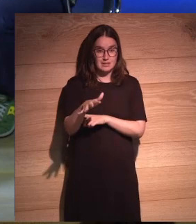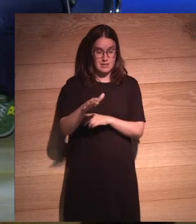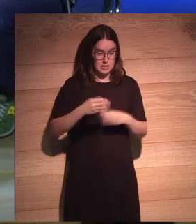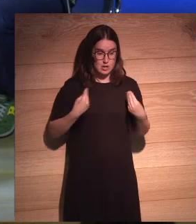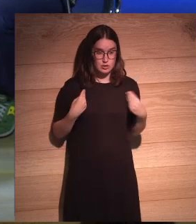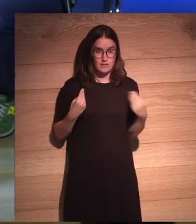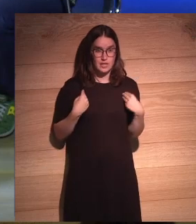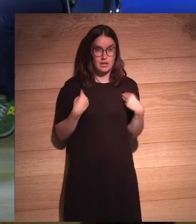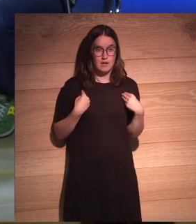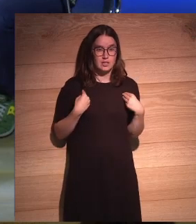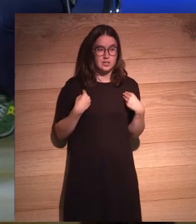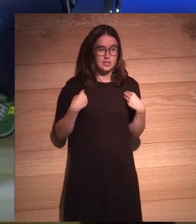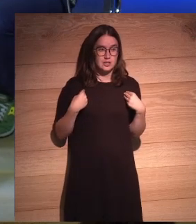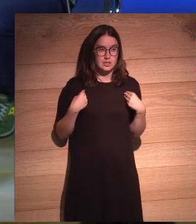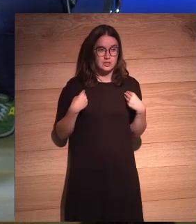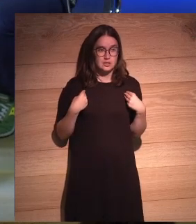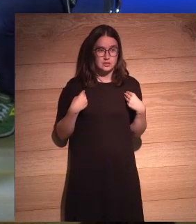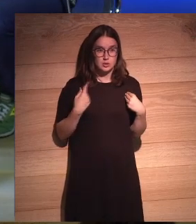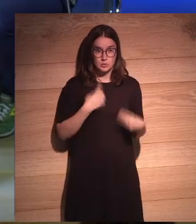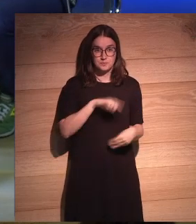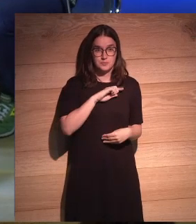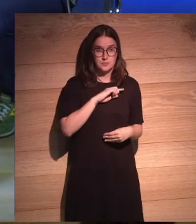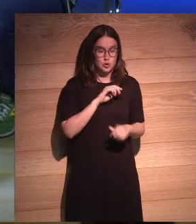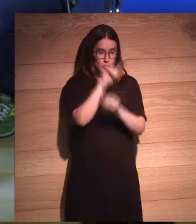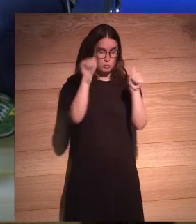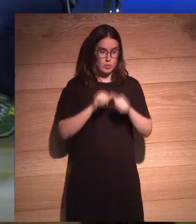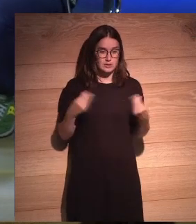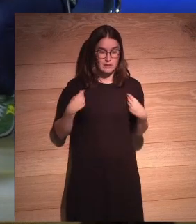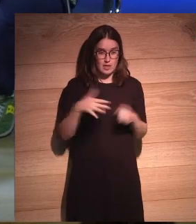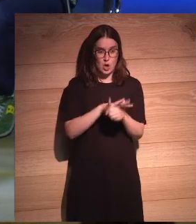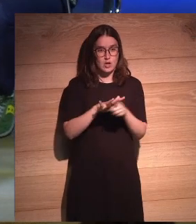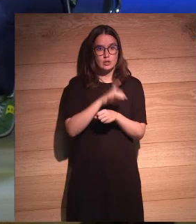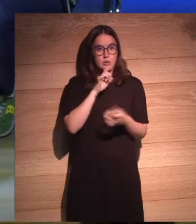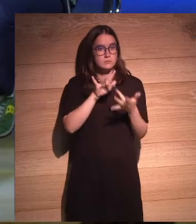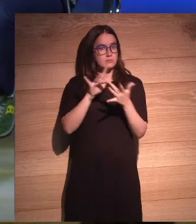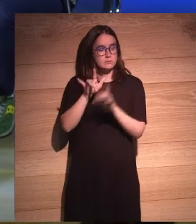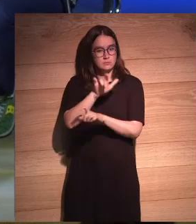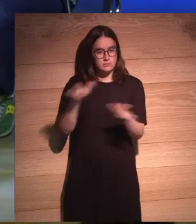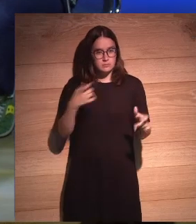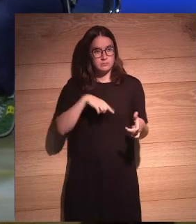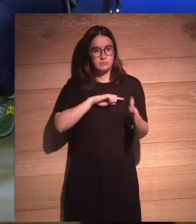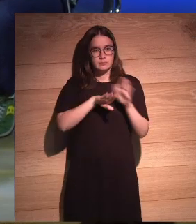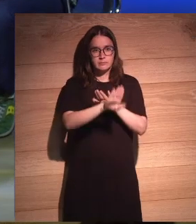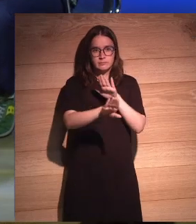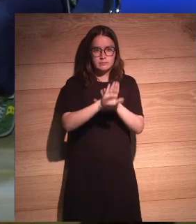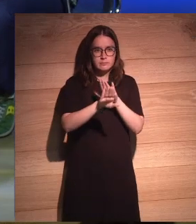de vida nuestros, si son modos de vida locales, cómo nos relacionamos con la gente de nuestro